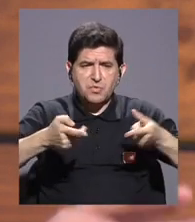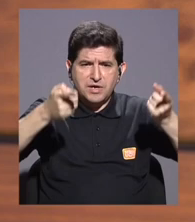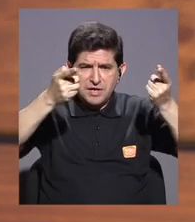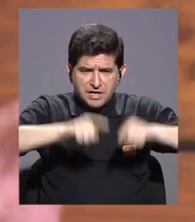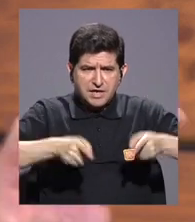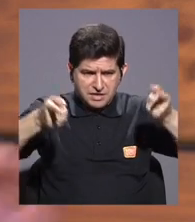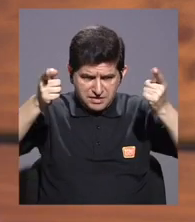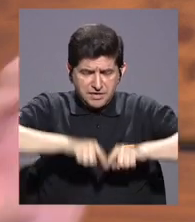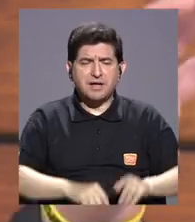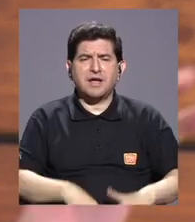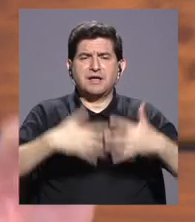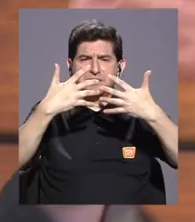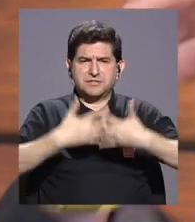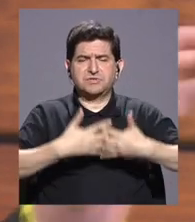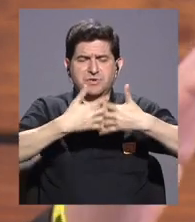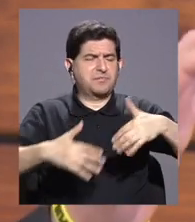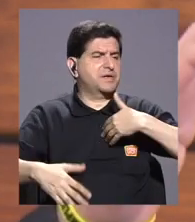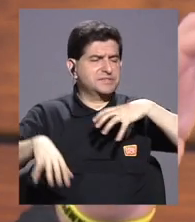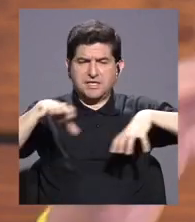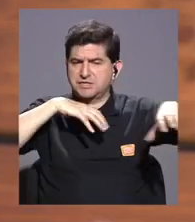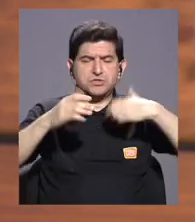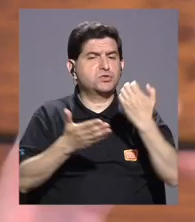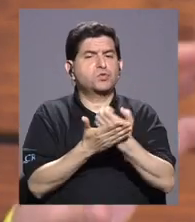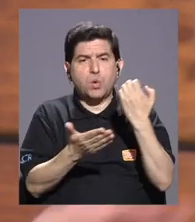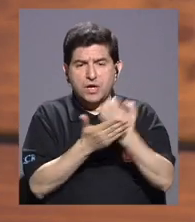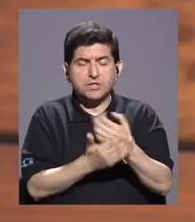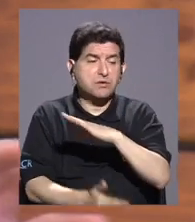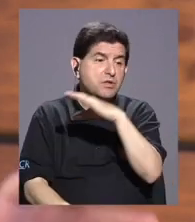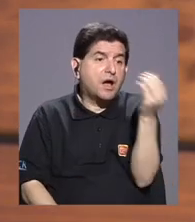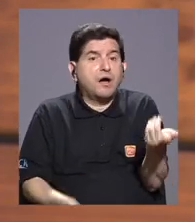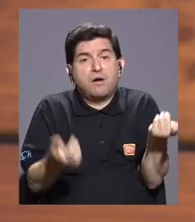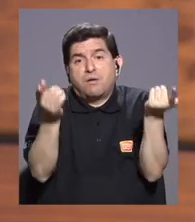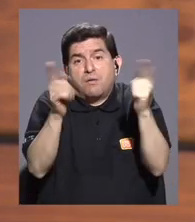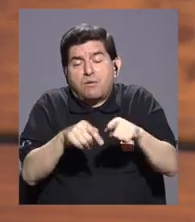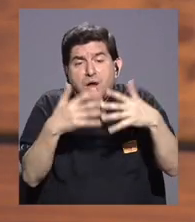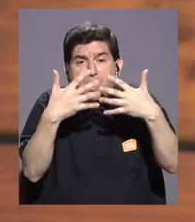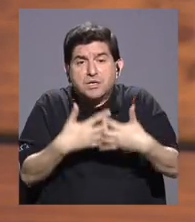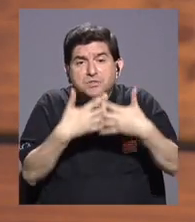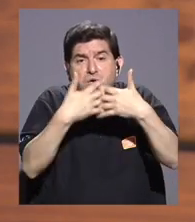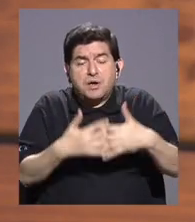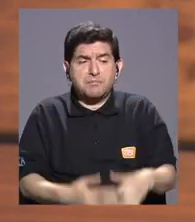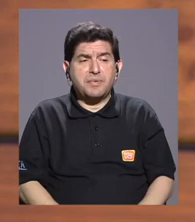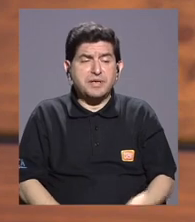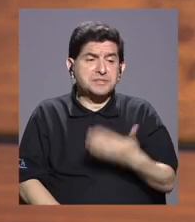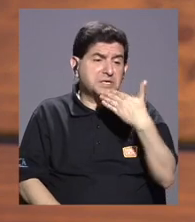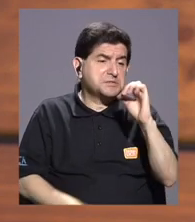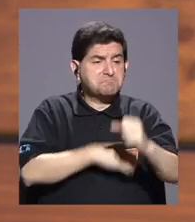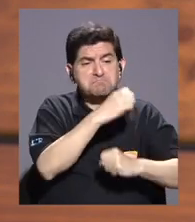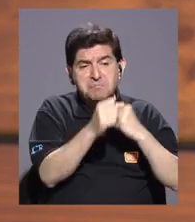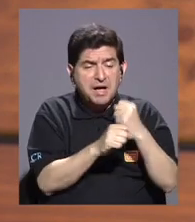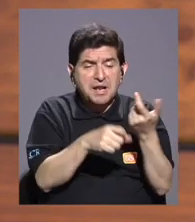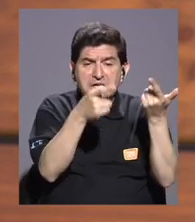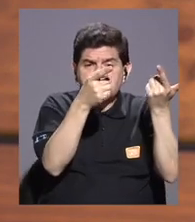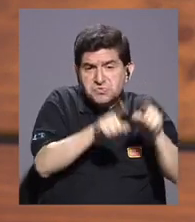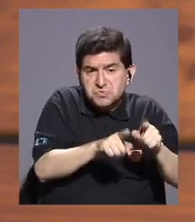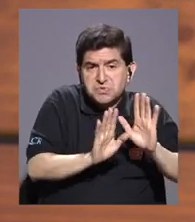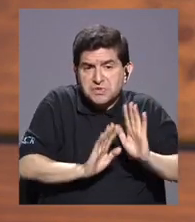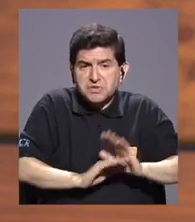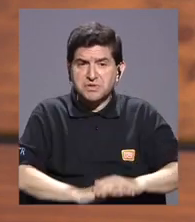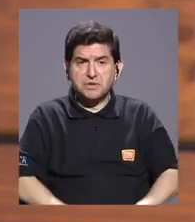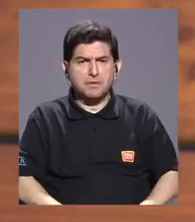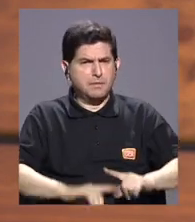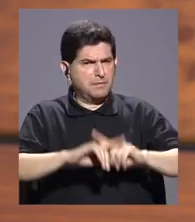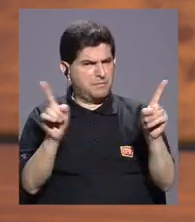los casos en que son empresas que no tienen actividad económica, los casos de empresas que tuvieron un mal año, como ustedes mencionaban